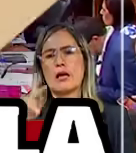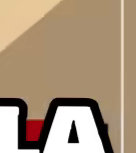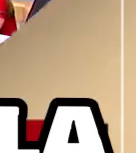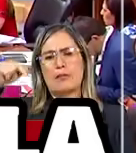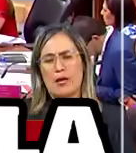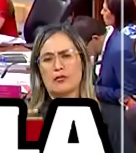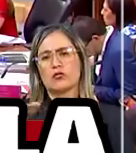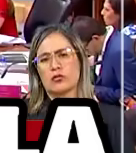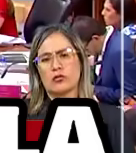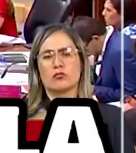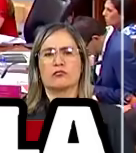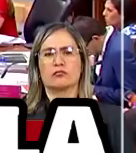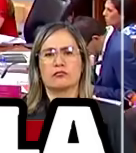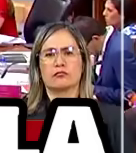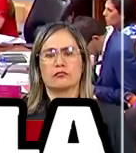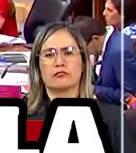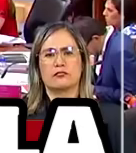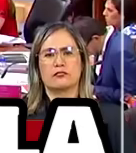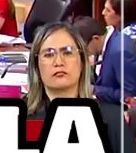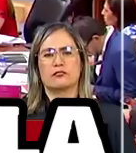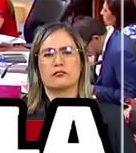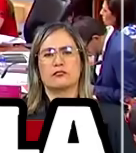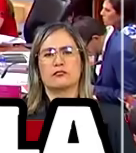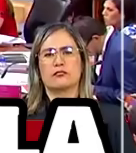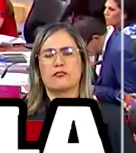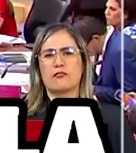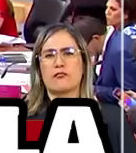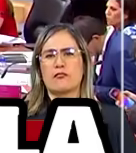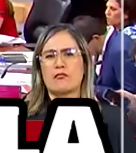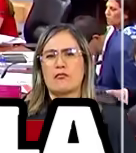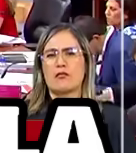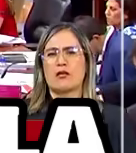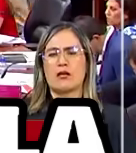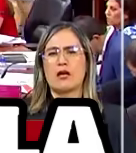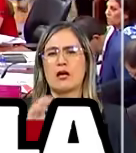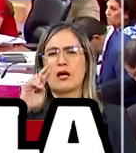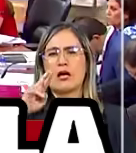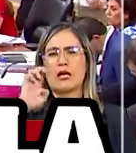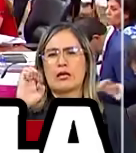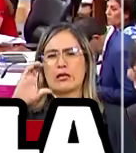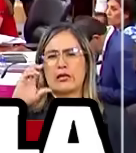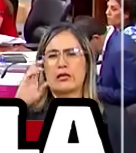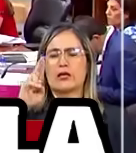Nacional. Propuesta de excusa, no de recusación. Es de recusación, ¿no? Hasta donde entiendo.